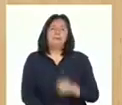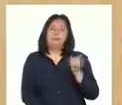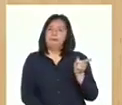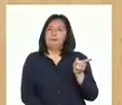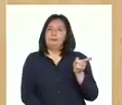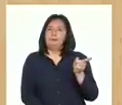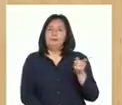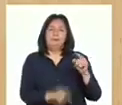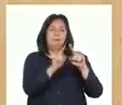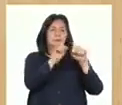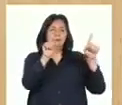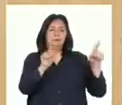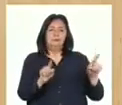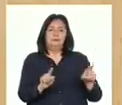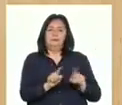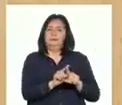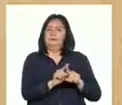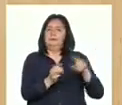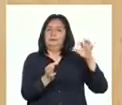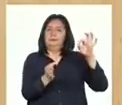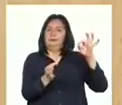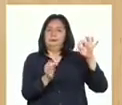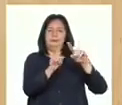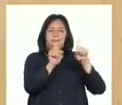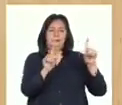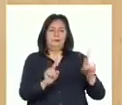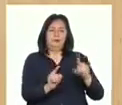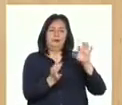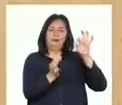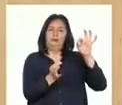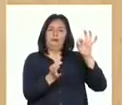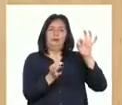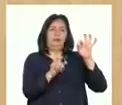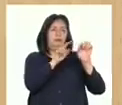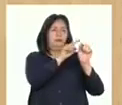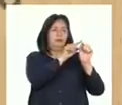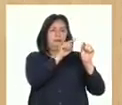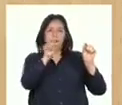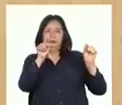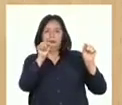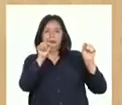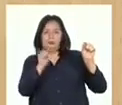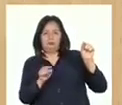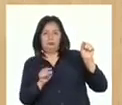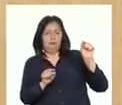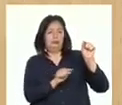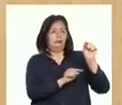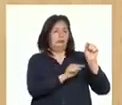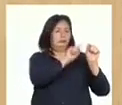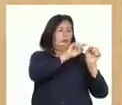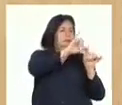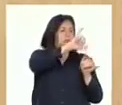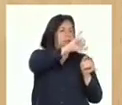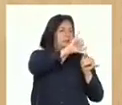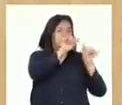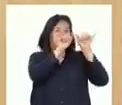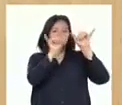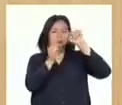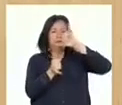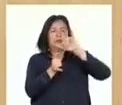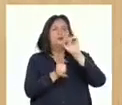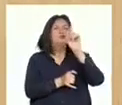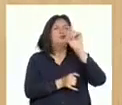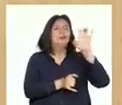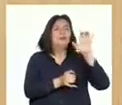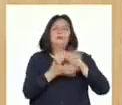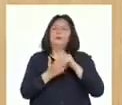Aquí tenemos un cuadrado de papel. Cada uno de sus lados mide 1 centímetro. Cuando